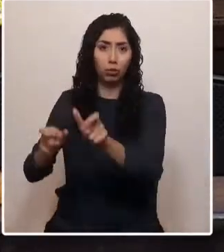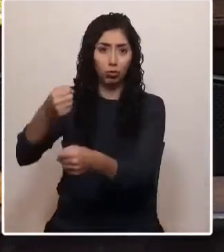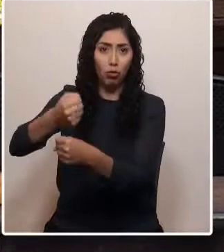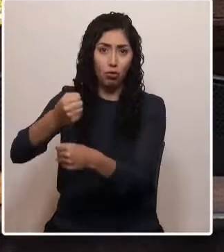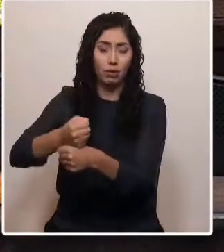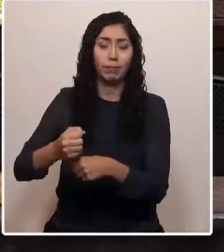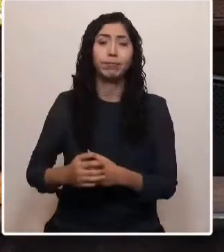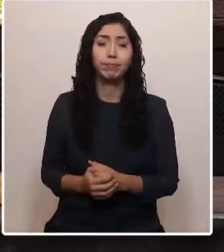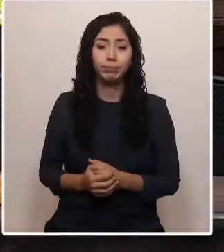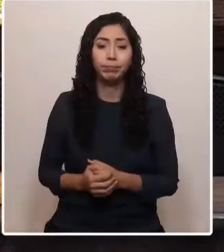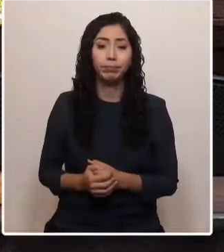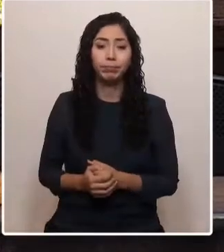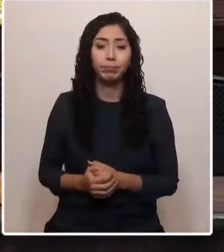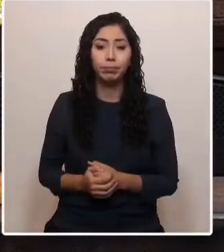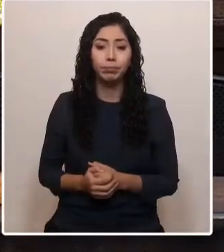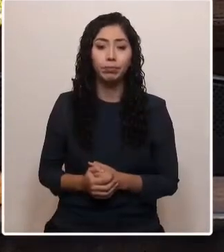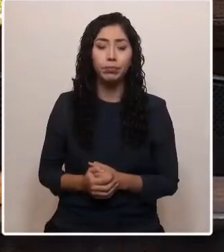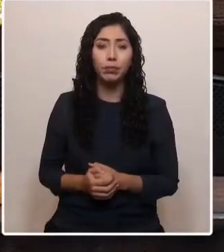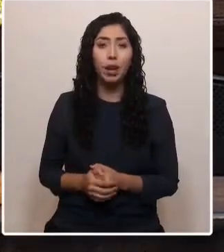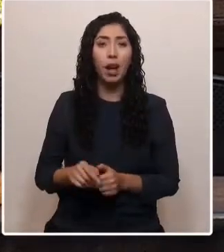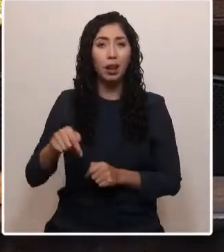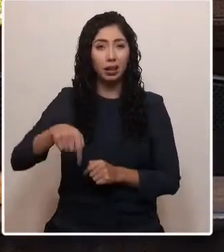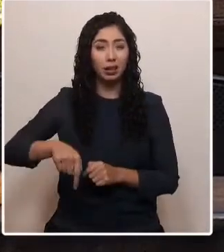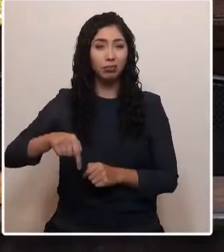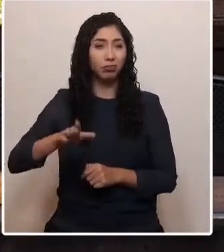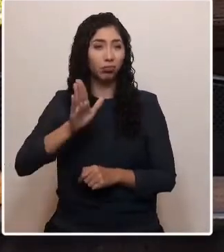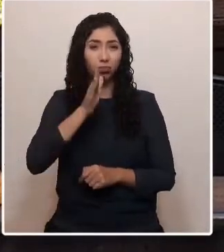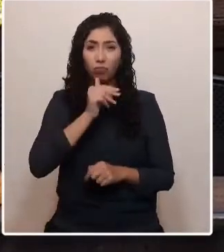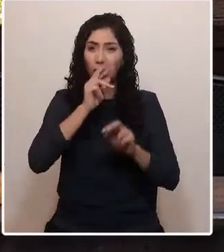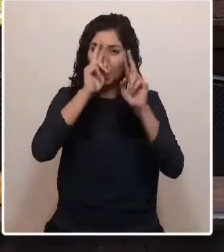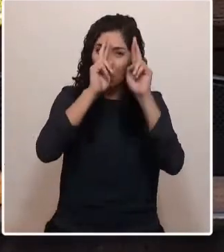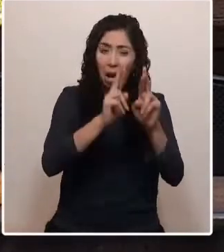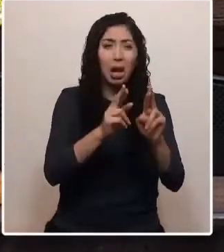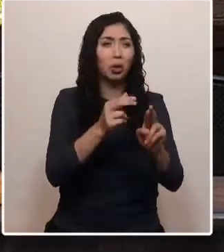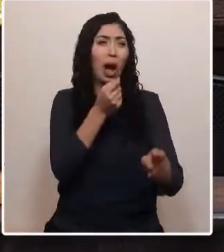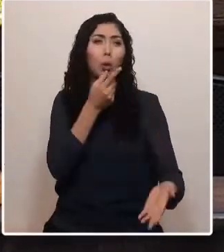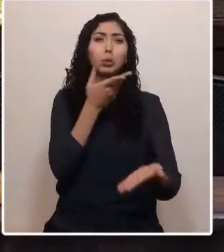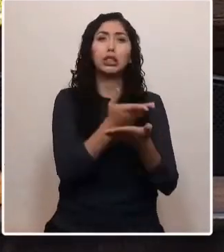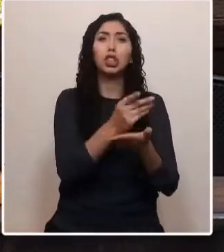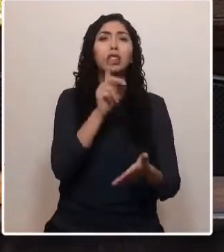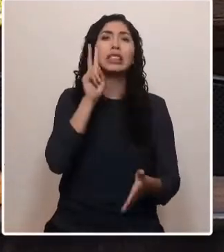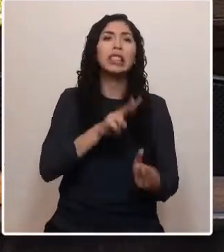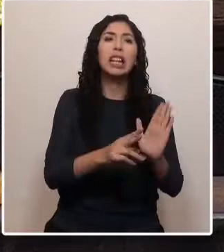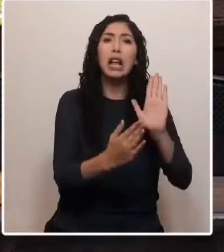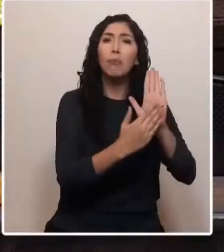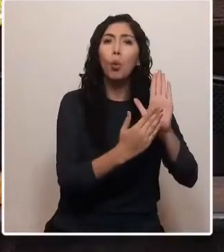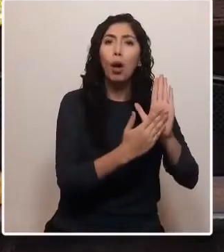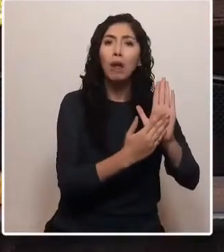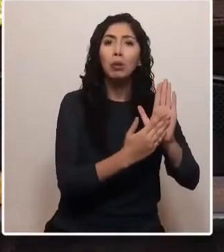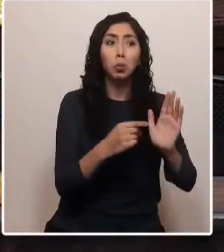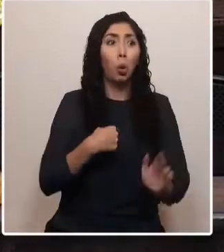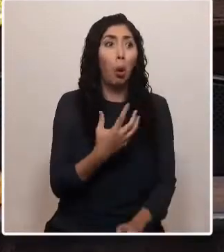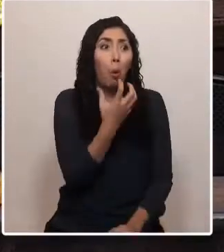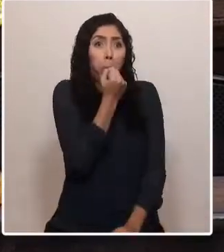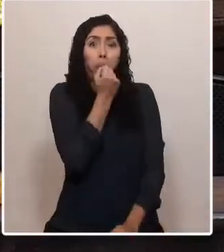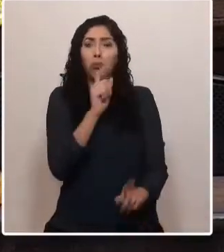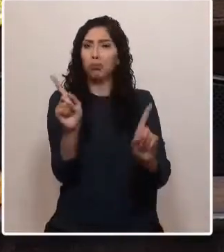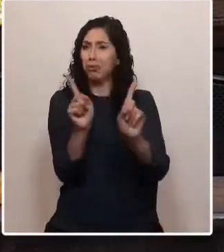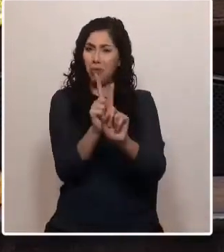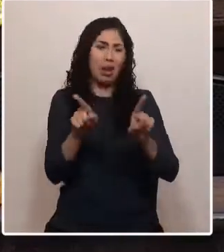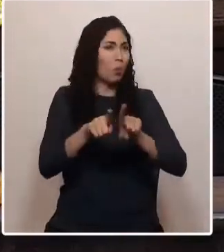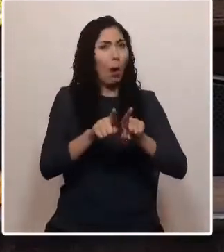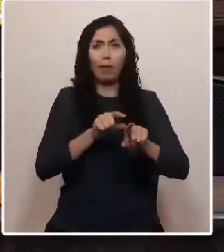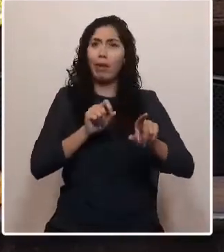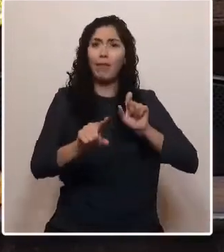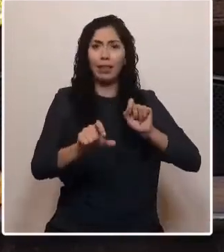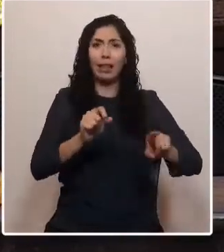que ni la intolerancia ni acusaciones sin fundamento nos callarán. Seguiremos firmes en defensa de los ahorros previsionales